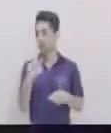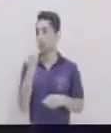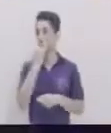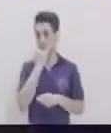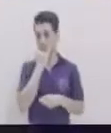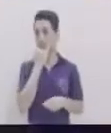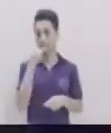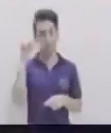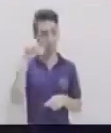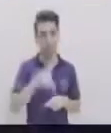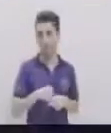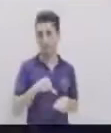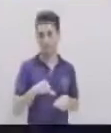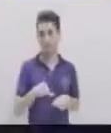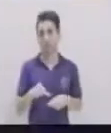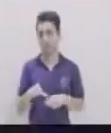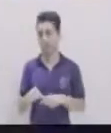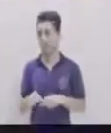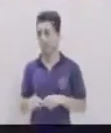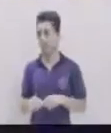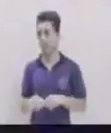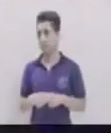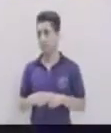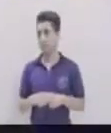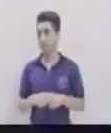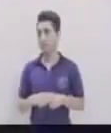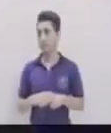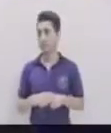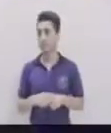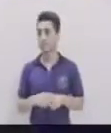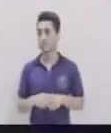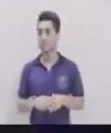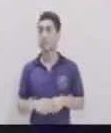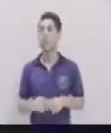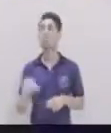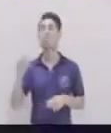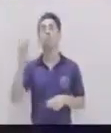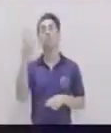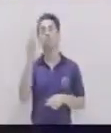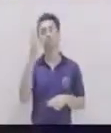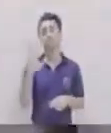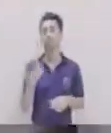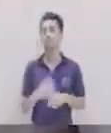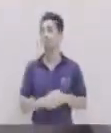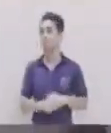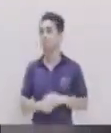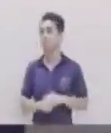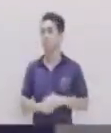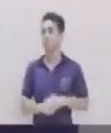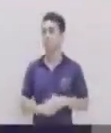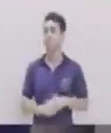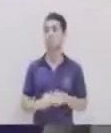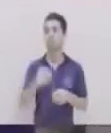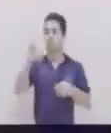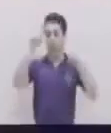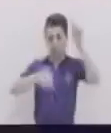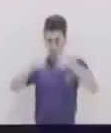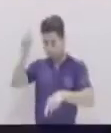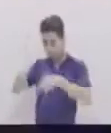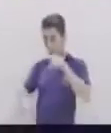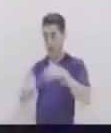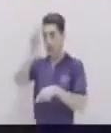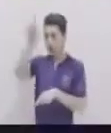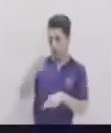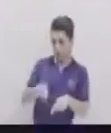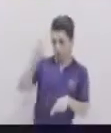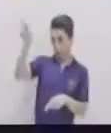otra señal de tener un movimiento ocular inadecuado. Número 3. Saltarse líneas a leer.